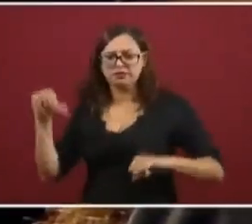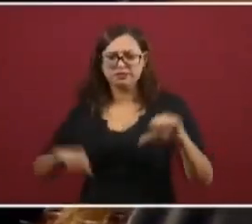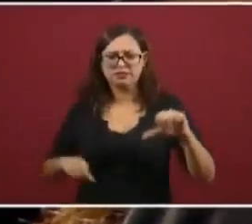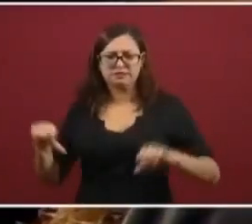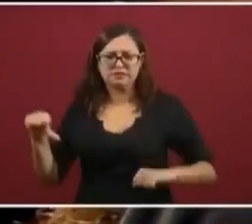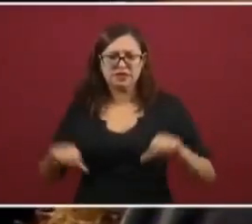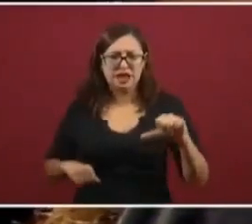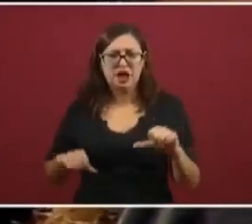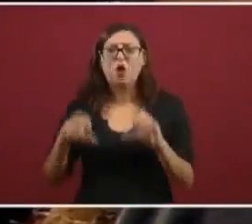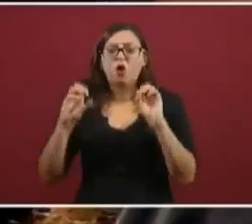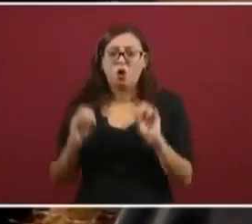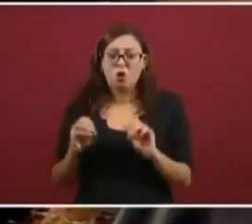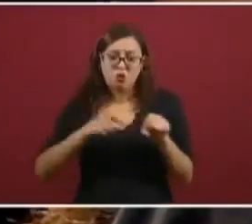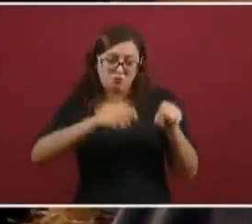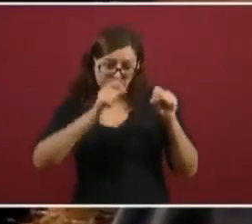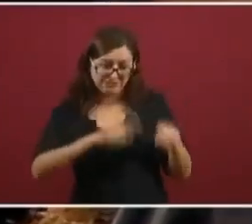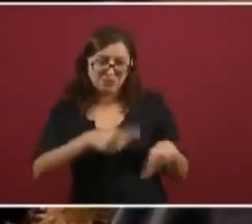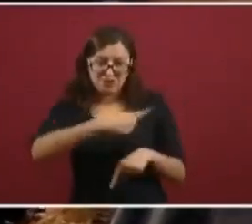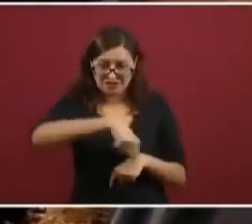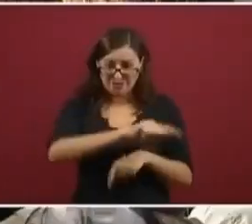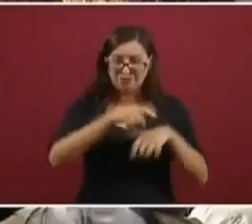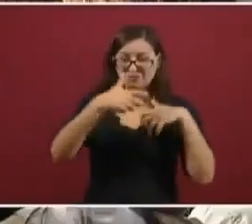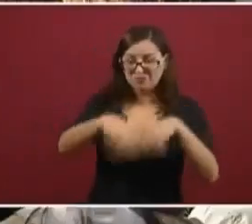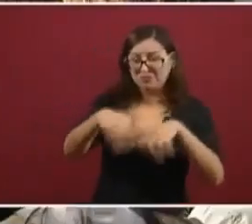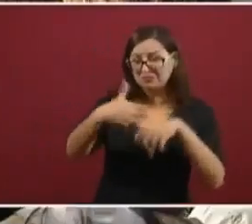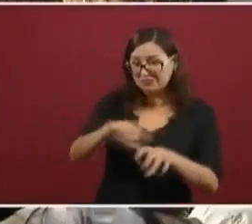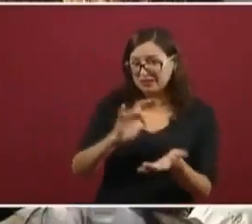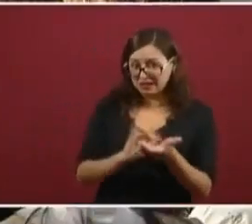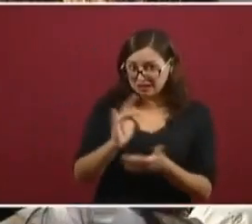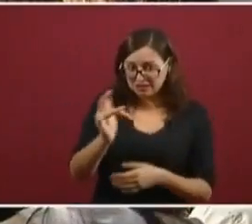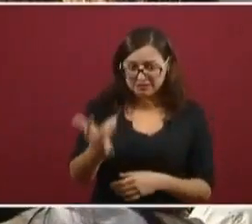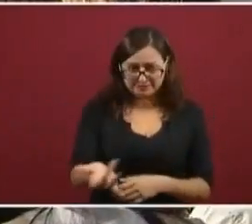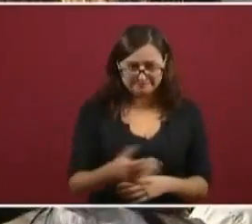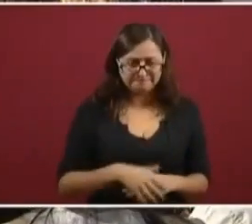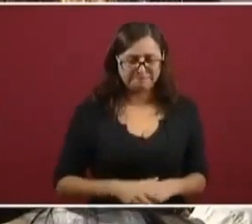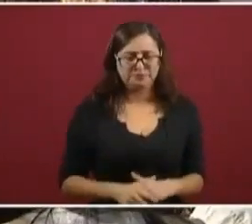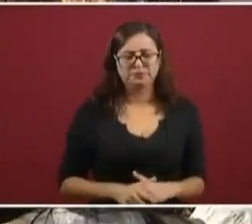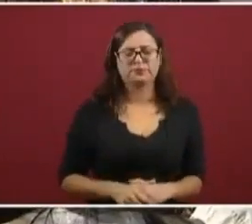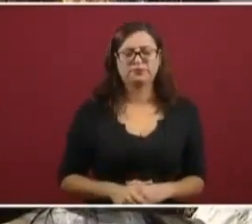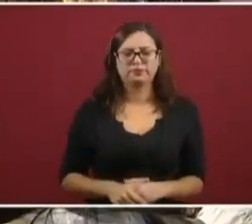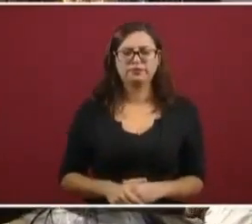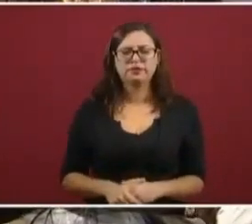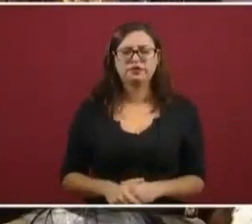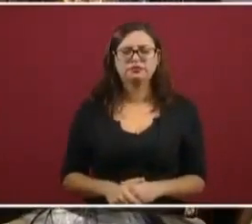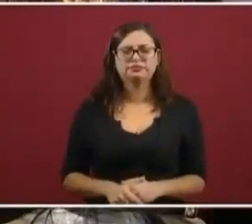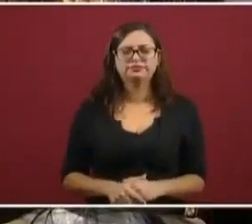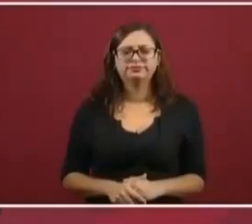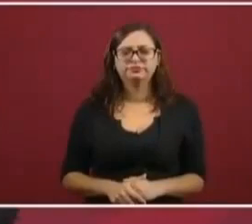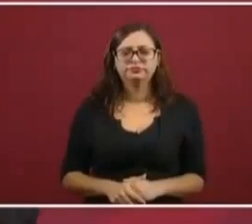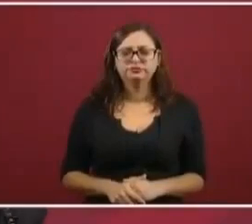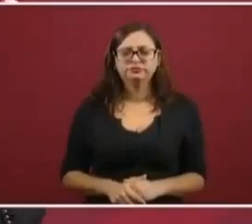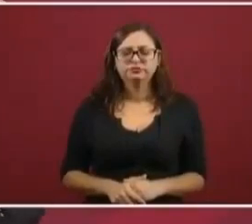ellos los que están haciendo las manifestaciones Gracias hay este un proceso